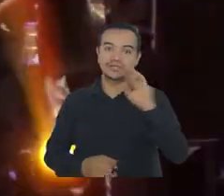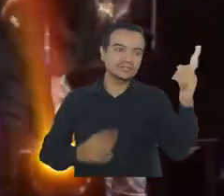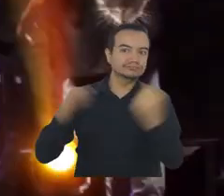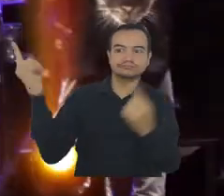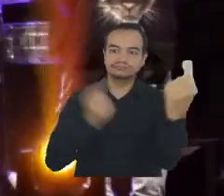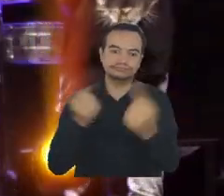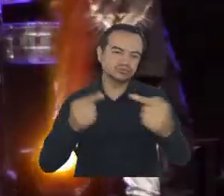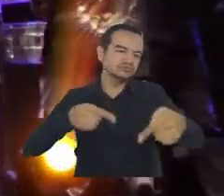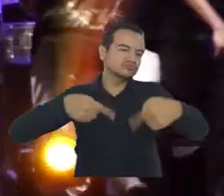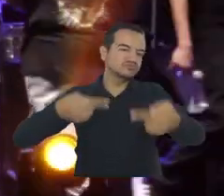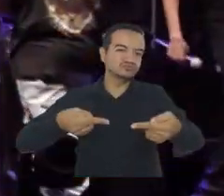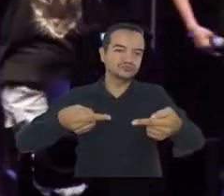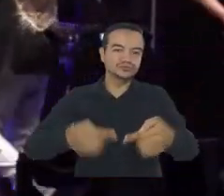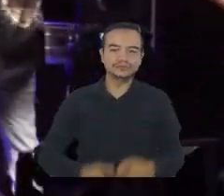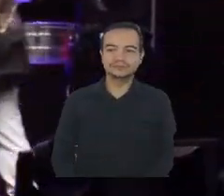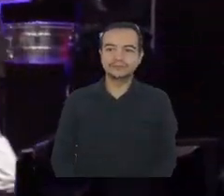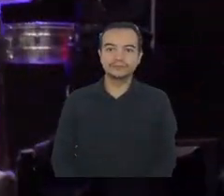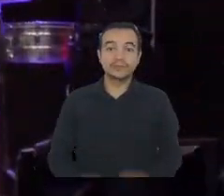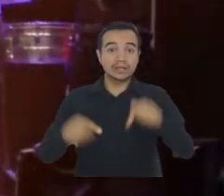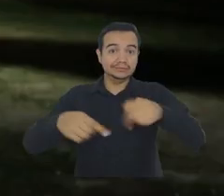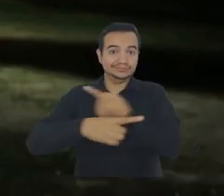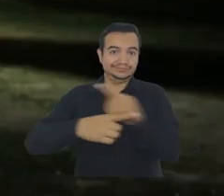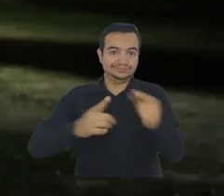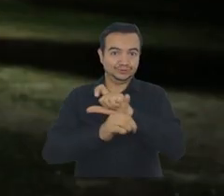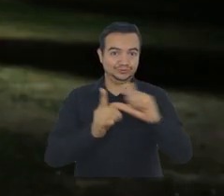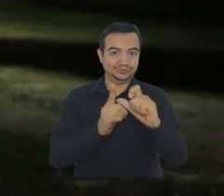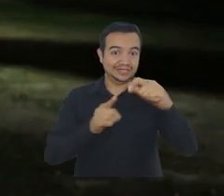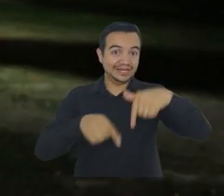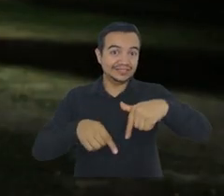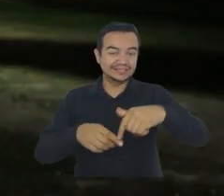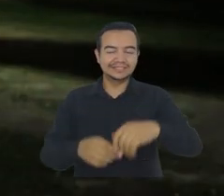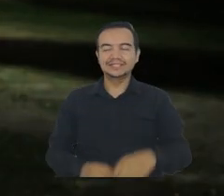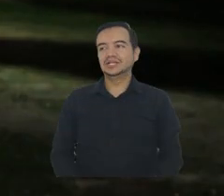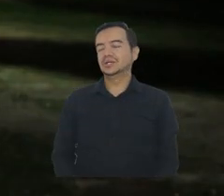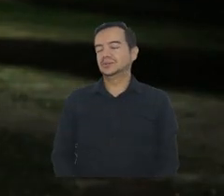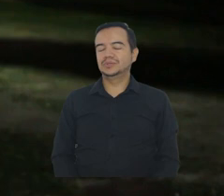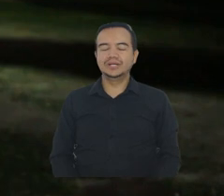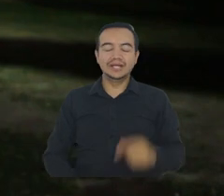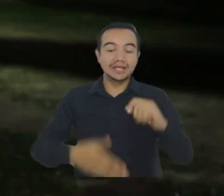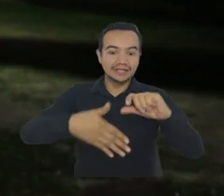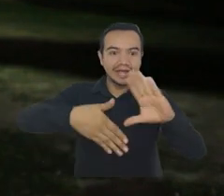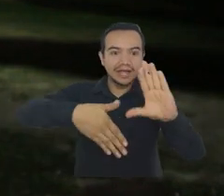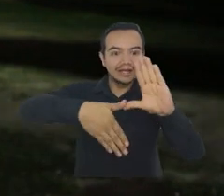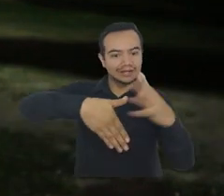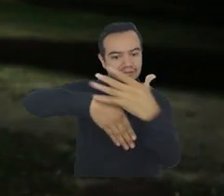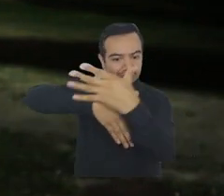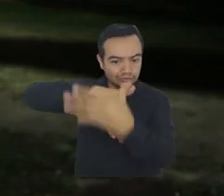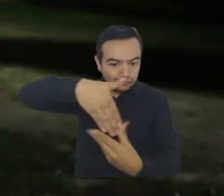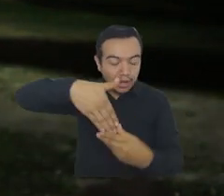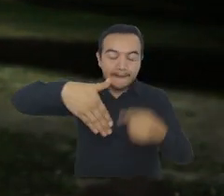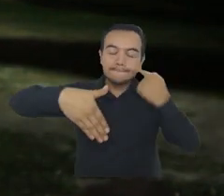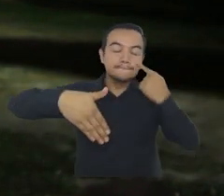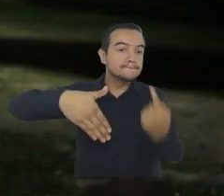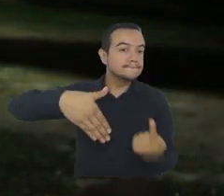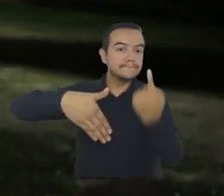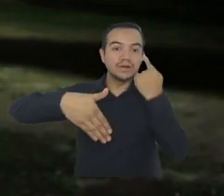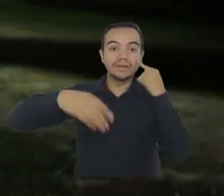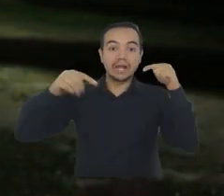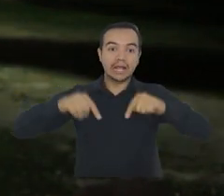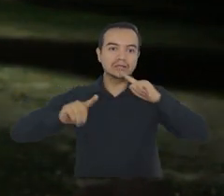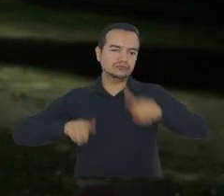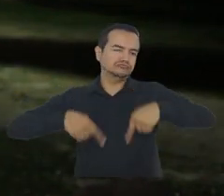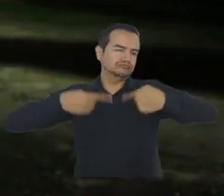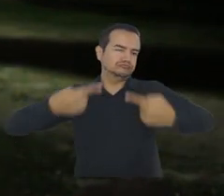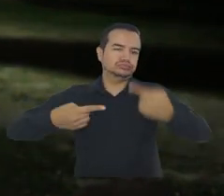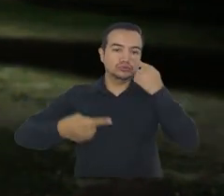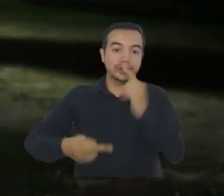ciudad de Riohacha. La Semana Cultural de la Universidad Magdalena, que entre otras cosas es la primera nacional universitaria de